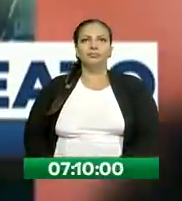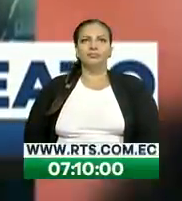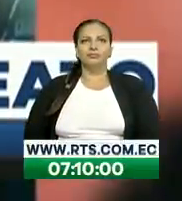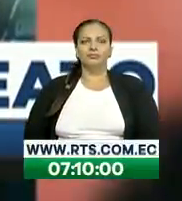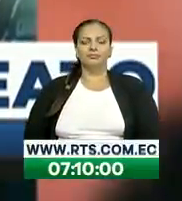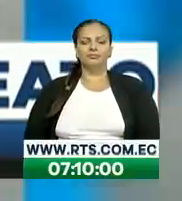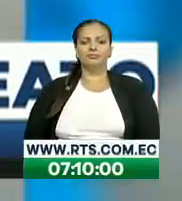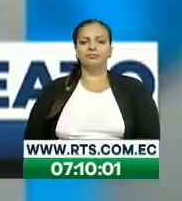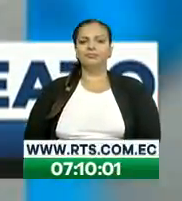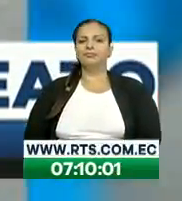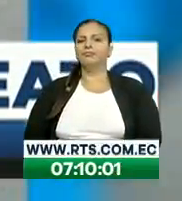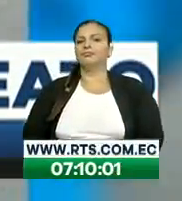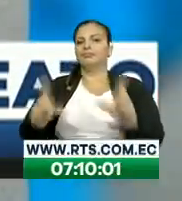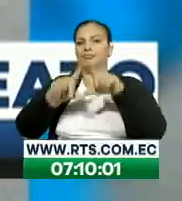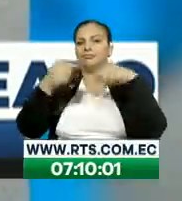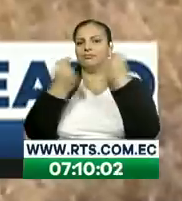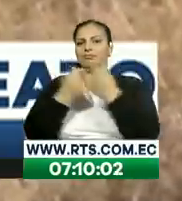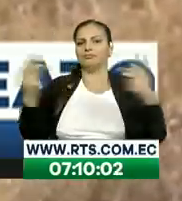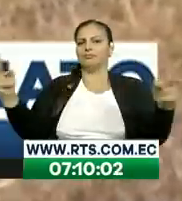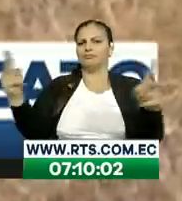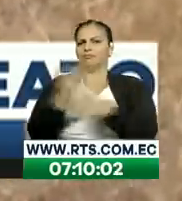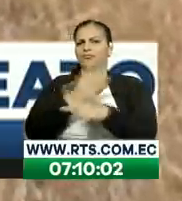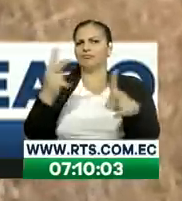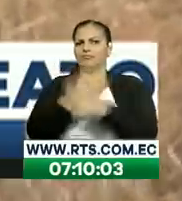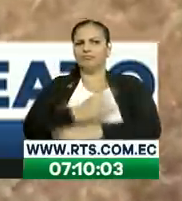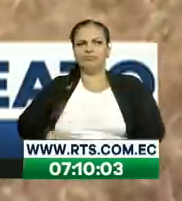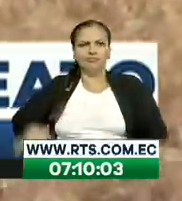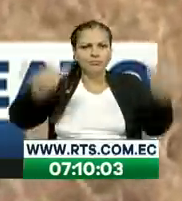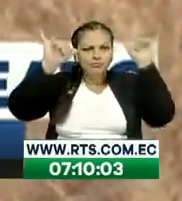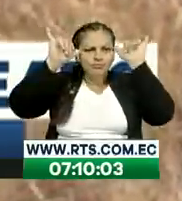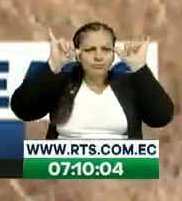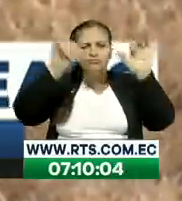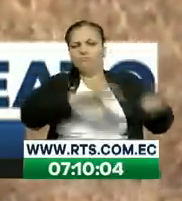Desarticulan una presunta banda dedicada al robo de ganado en Esmeraldas.